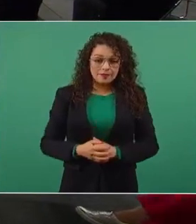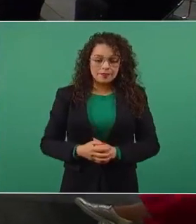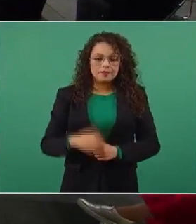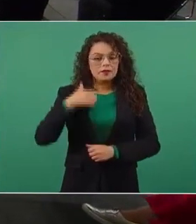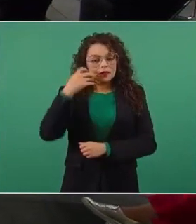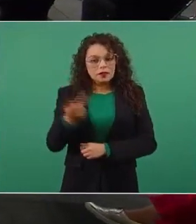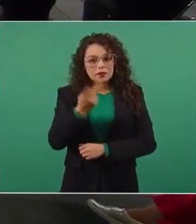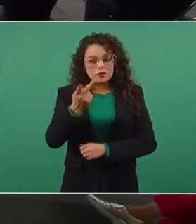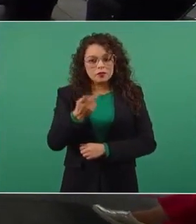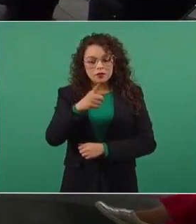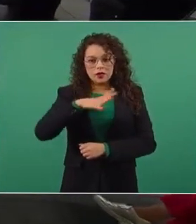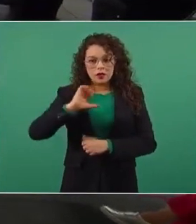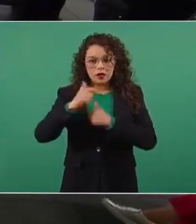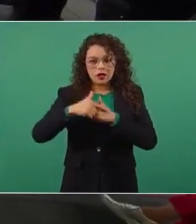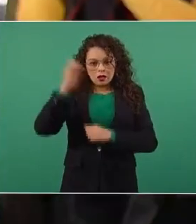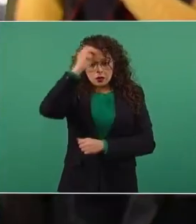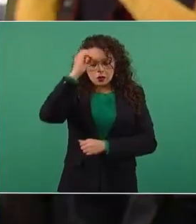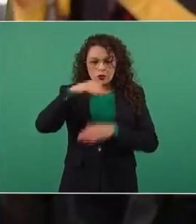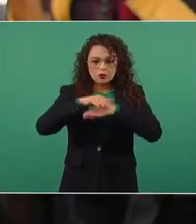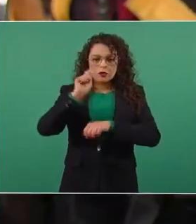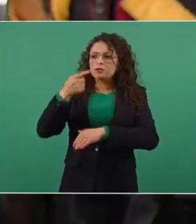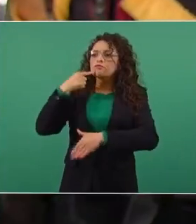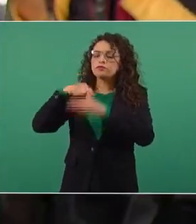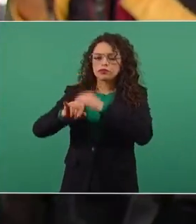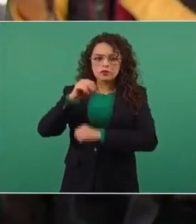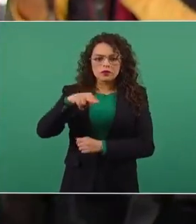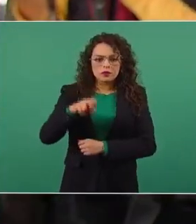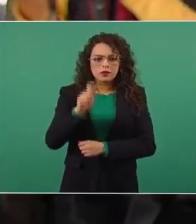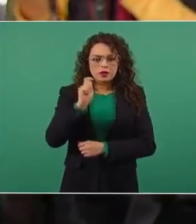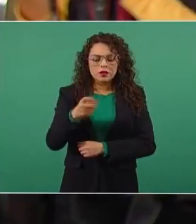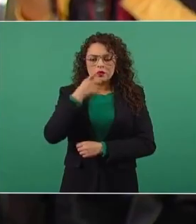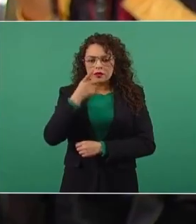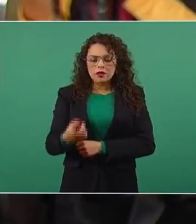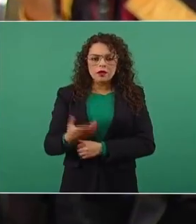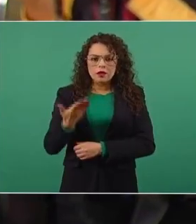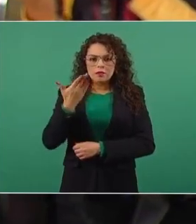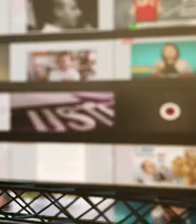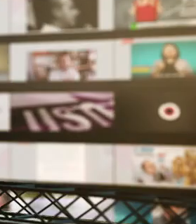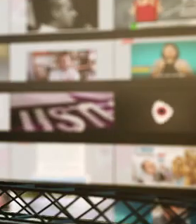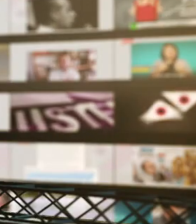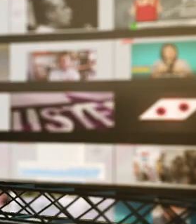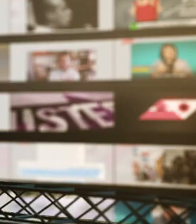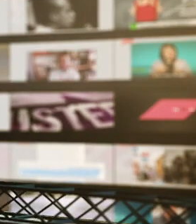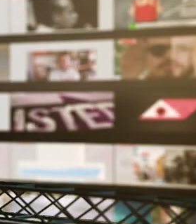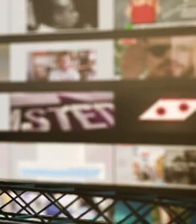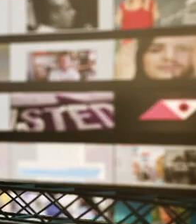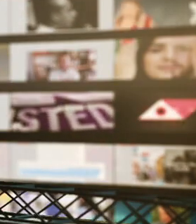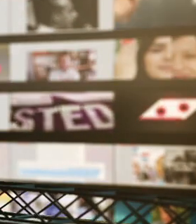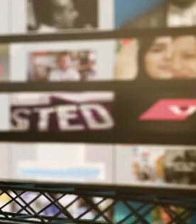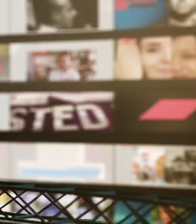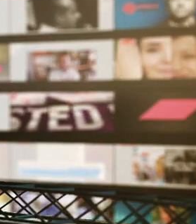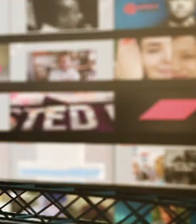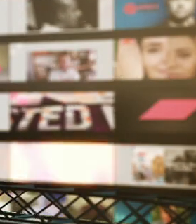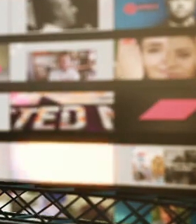alguna opinión sobre esta orden de la Comisión de Quejas del INE de que ordenó el retiro de 3 conferencias mañaneras. El presidente respondió que lo que se